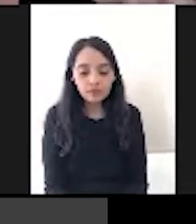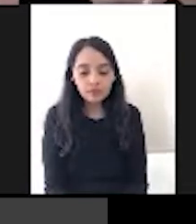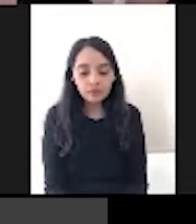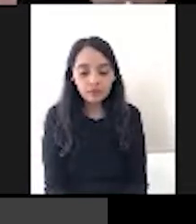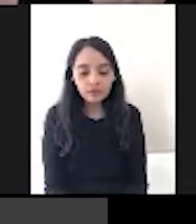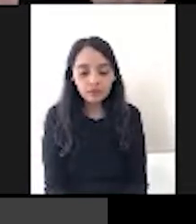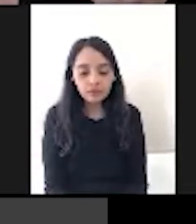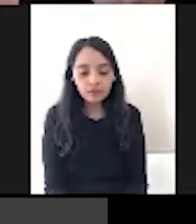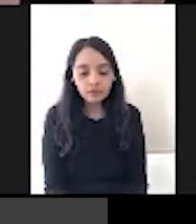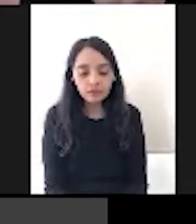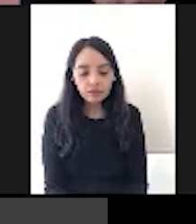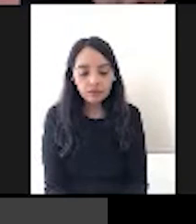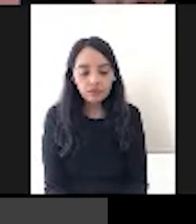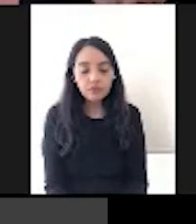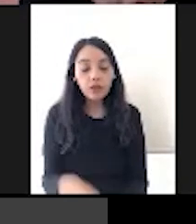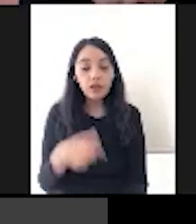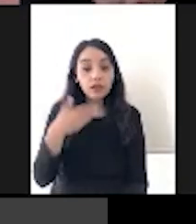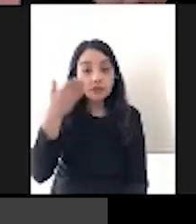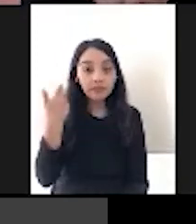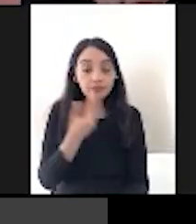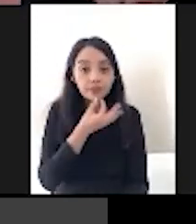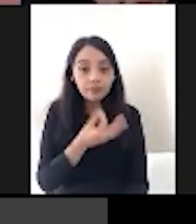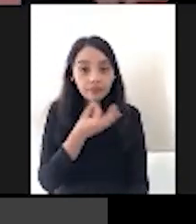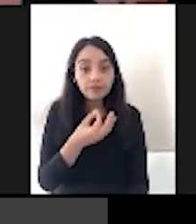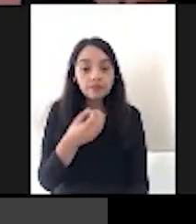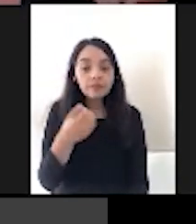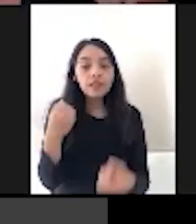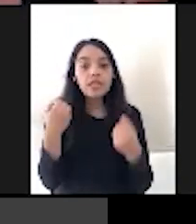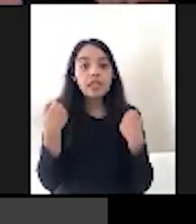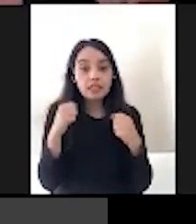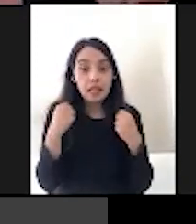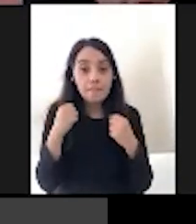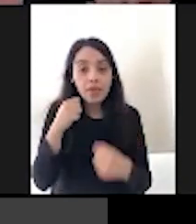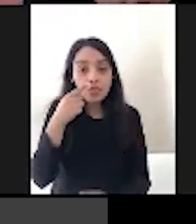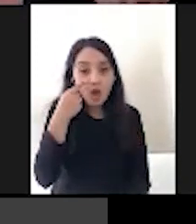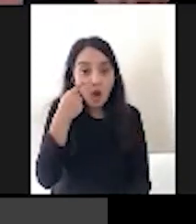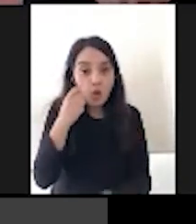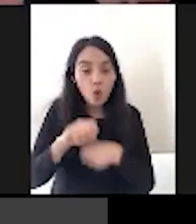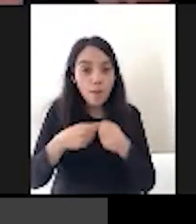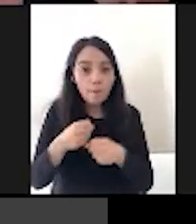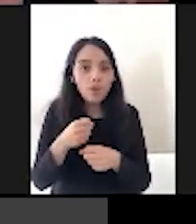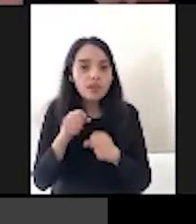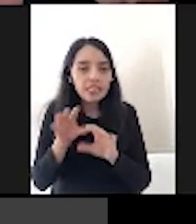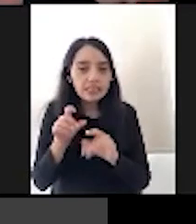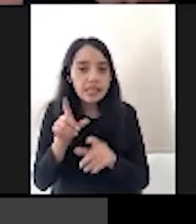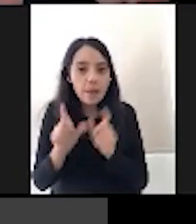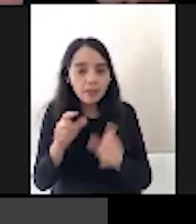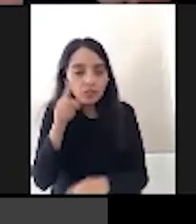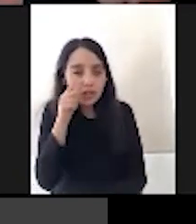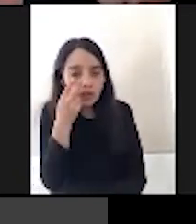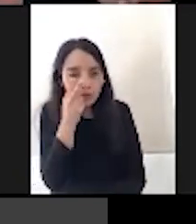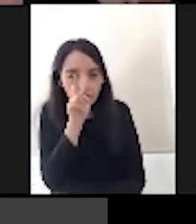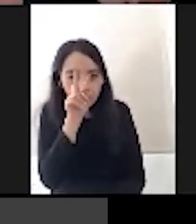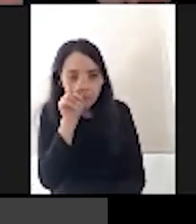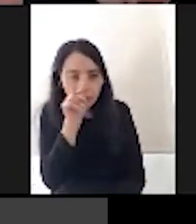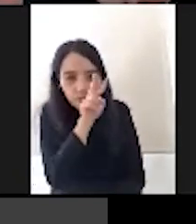Como ya mencioné, el entrenamiento oculomotor consiste en enseñar a las personas cómo mover su ojo para alinear las regiones de la retina